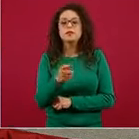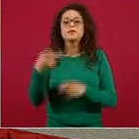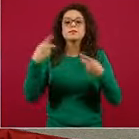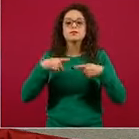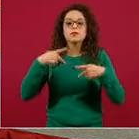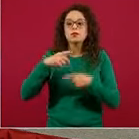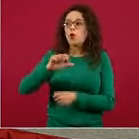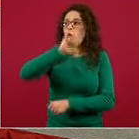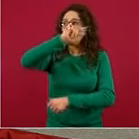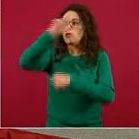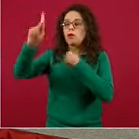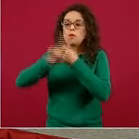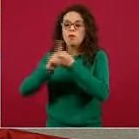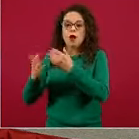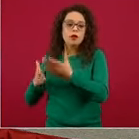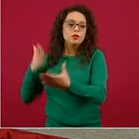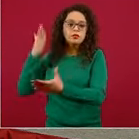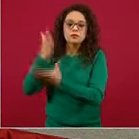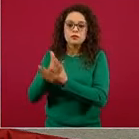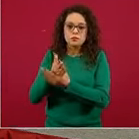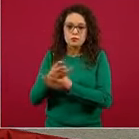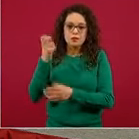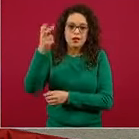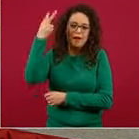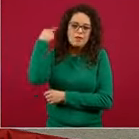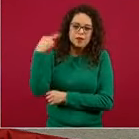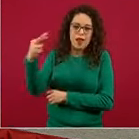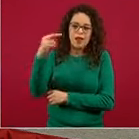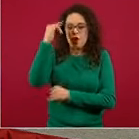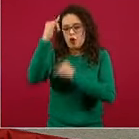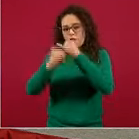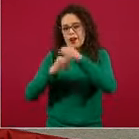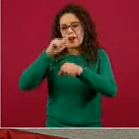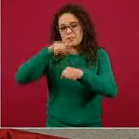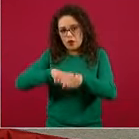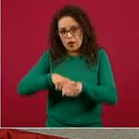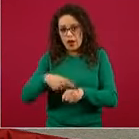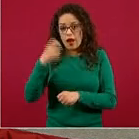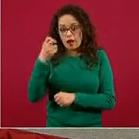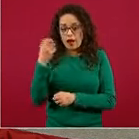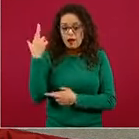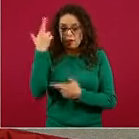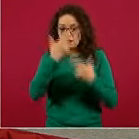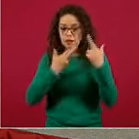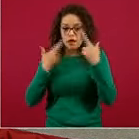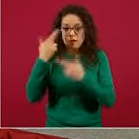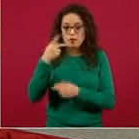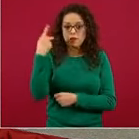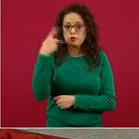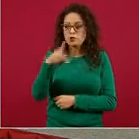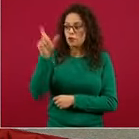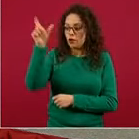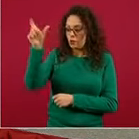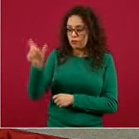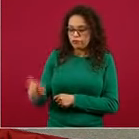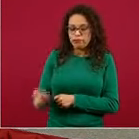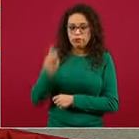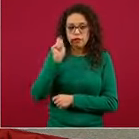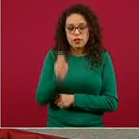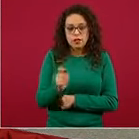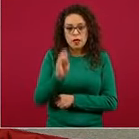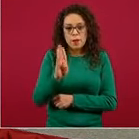internacionales, estamos nosotros haciendo la evaluación correspondiente y revisando la bibliografía que se han publicado en relación a